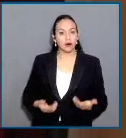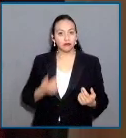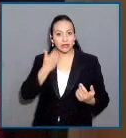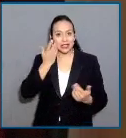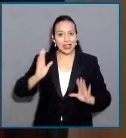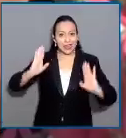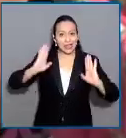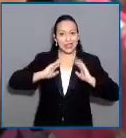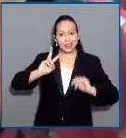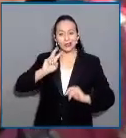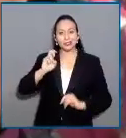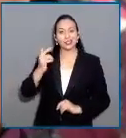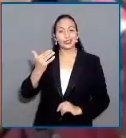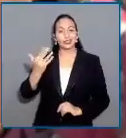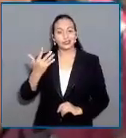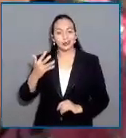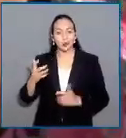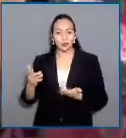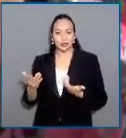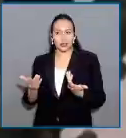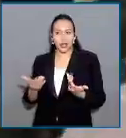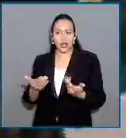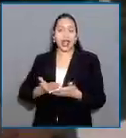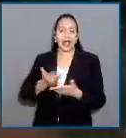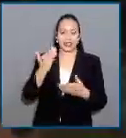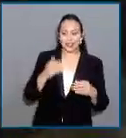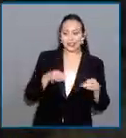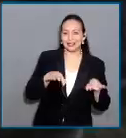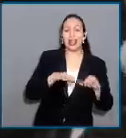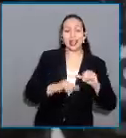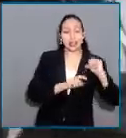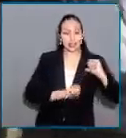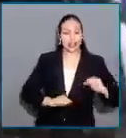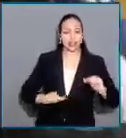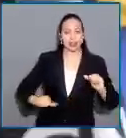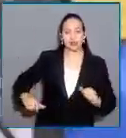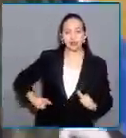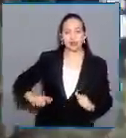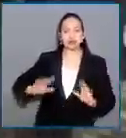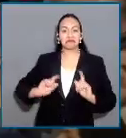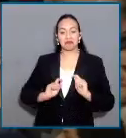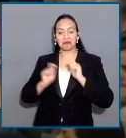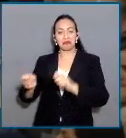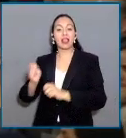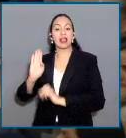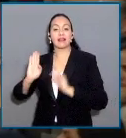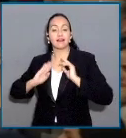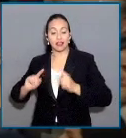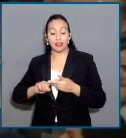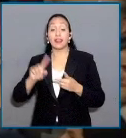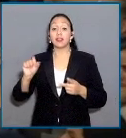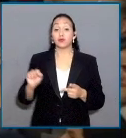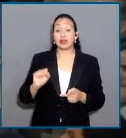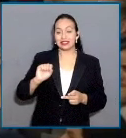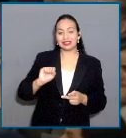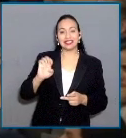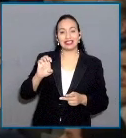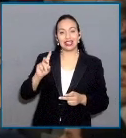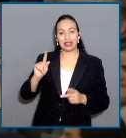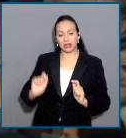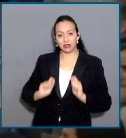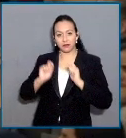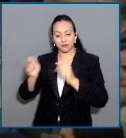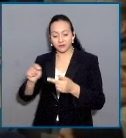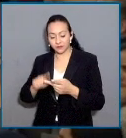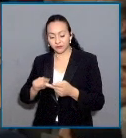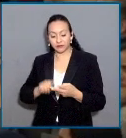funciones gubernamentales, el traslado de la Guardia Nacional a la Secretaría de la Defensa Nacional, el desplazamiento de las voces críticas en los medios